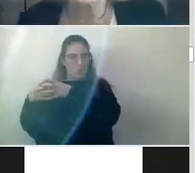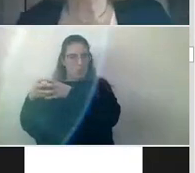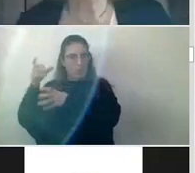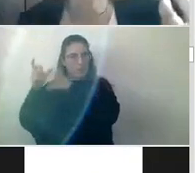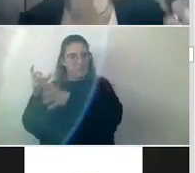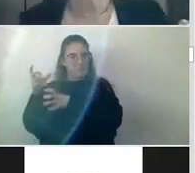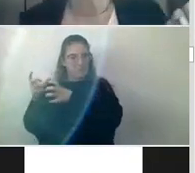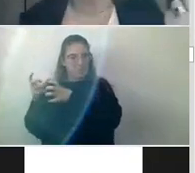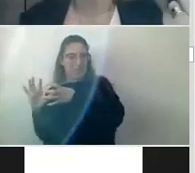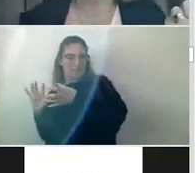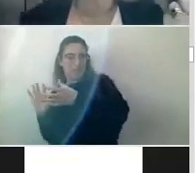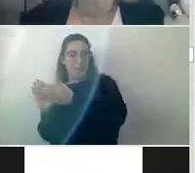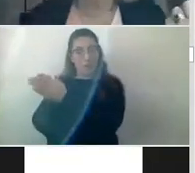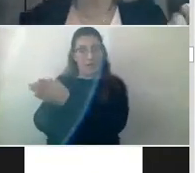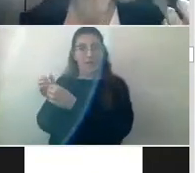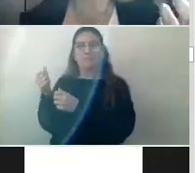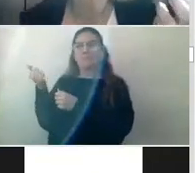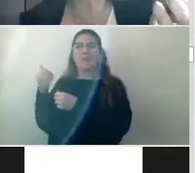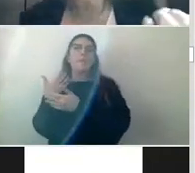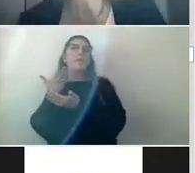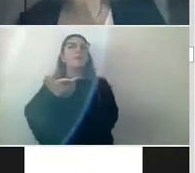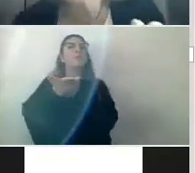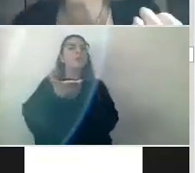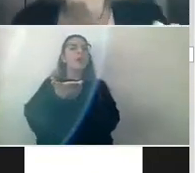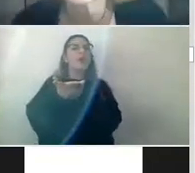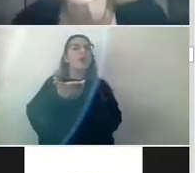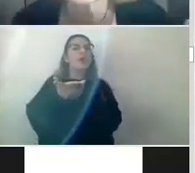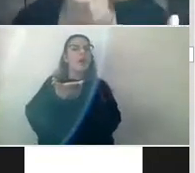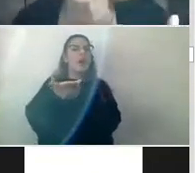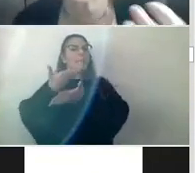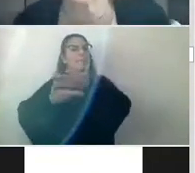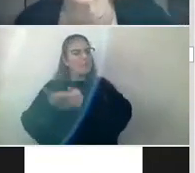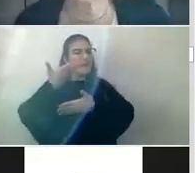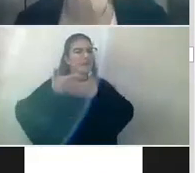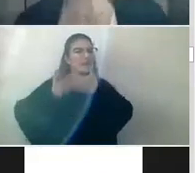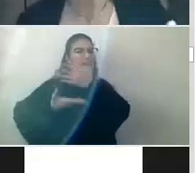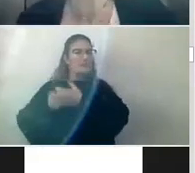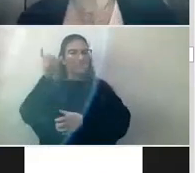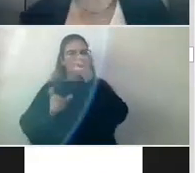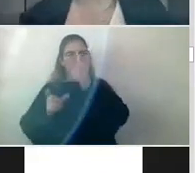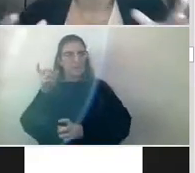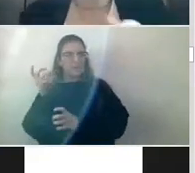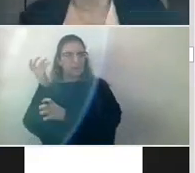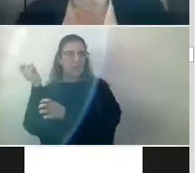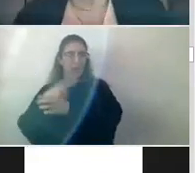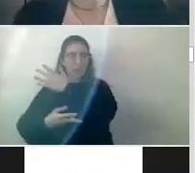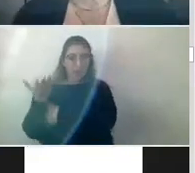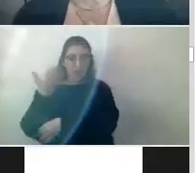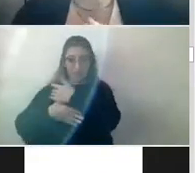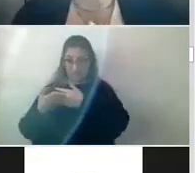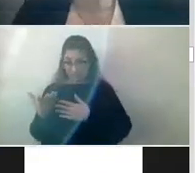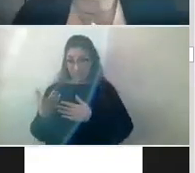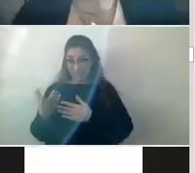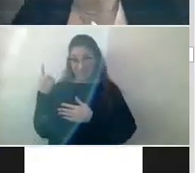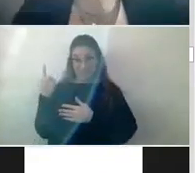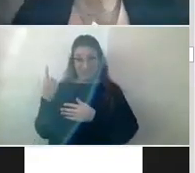de las personas con discapacidad en los temas de decisiones que hacen a sus vidas y de allí construyeron lo que se